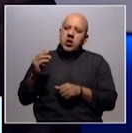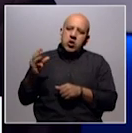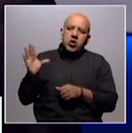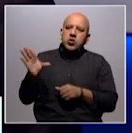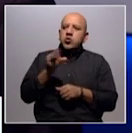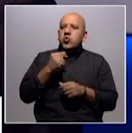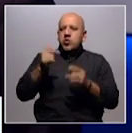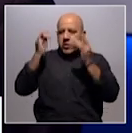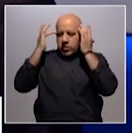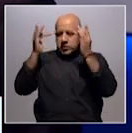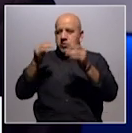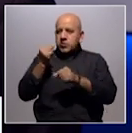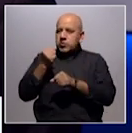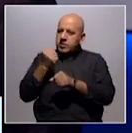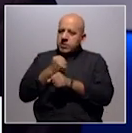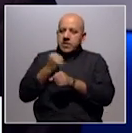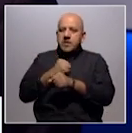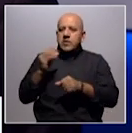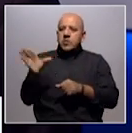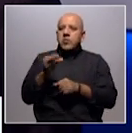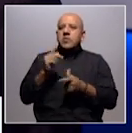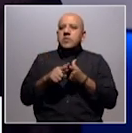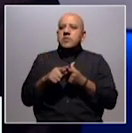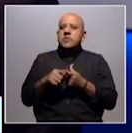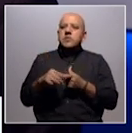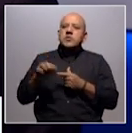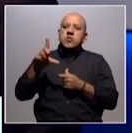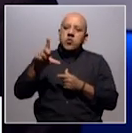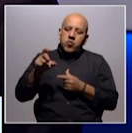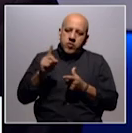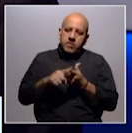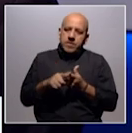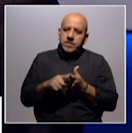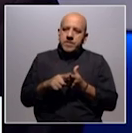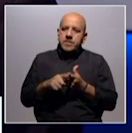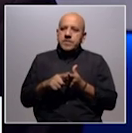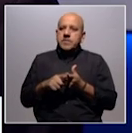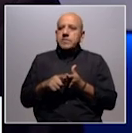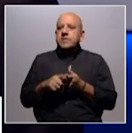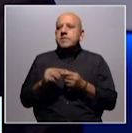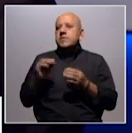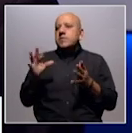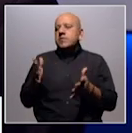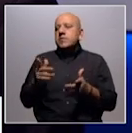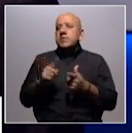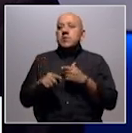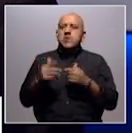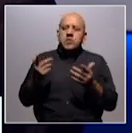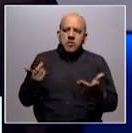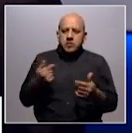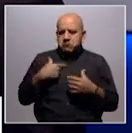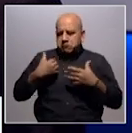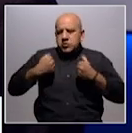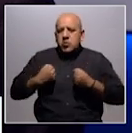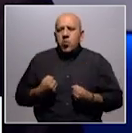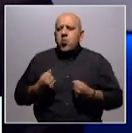educación y obviamente fui ganando como todos en todos los oficios ganando seguridad